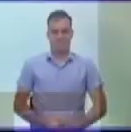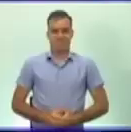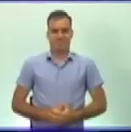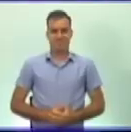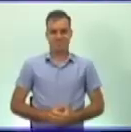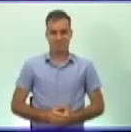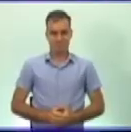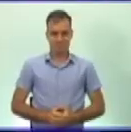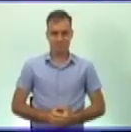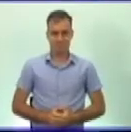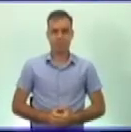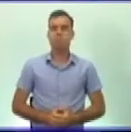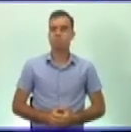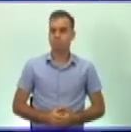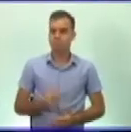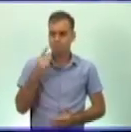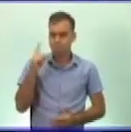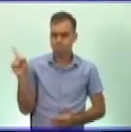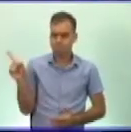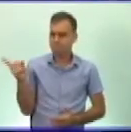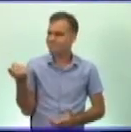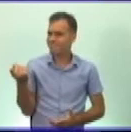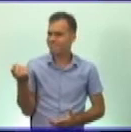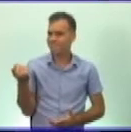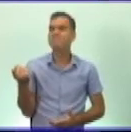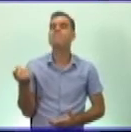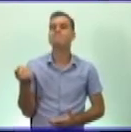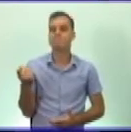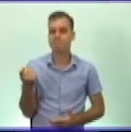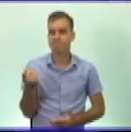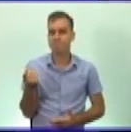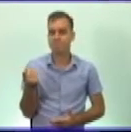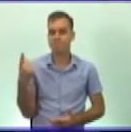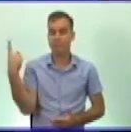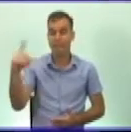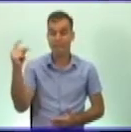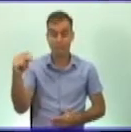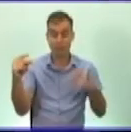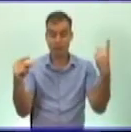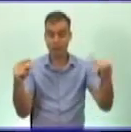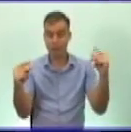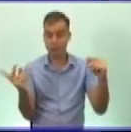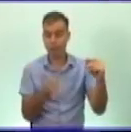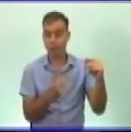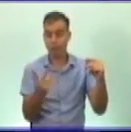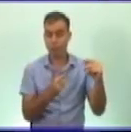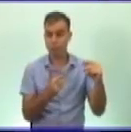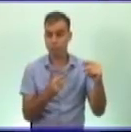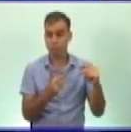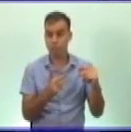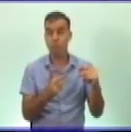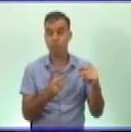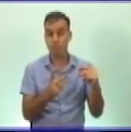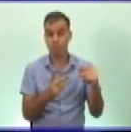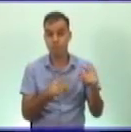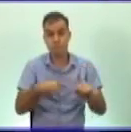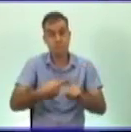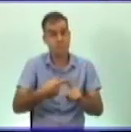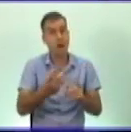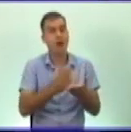Bien, fíjense, observen que tienen 2 ejercicios propuestos además de los del libro de texto, que en